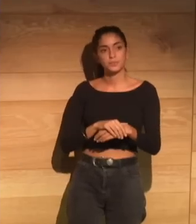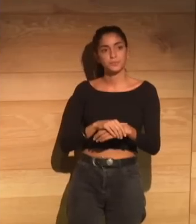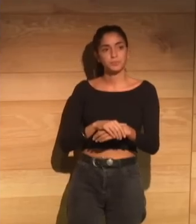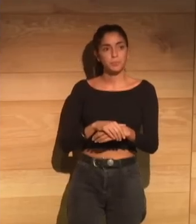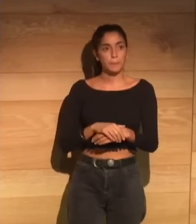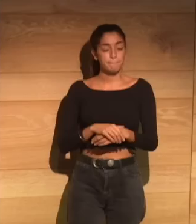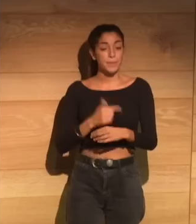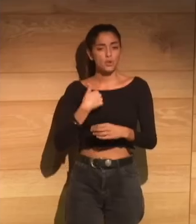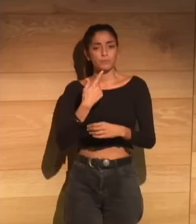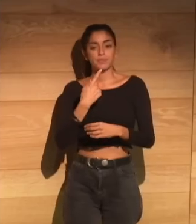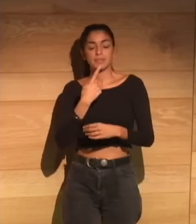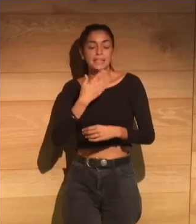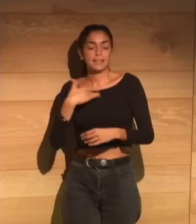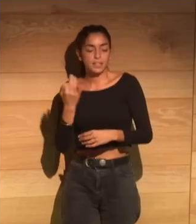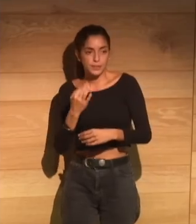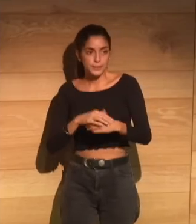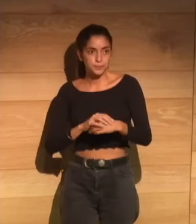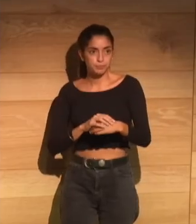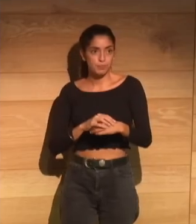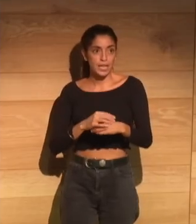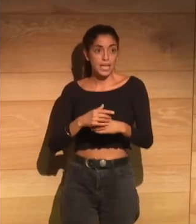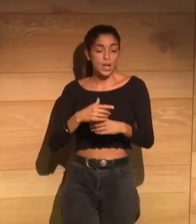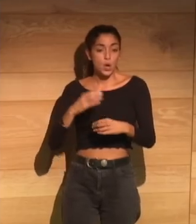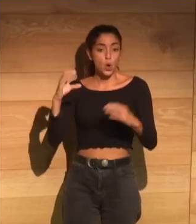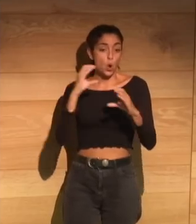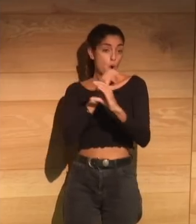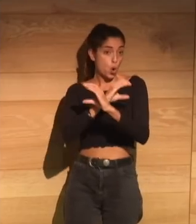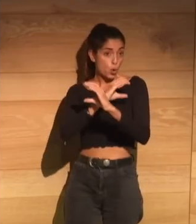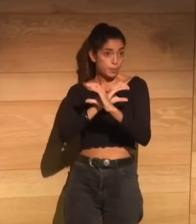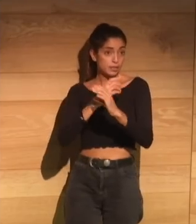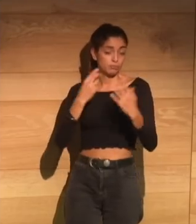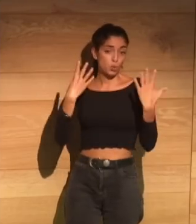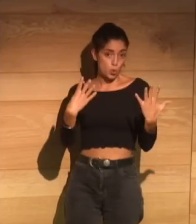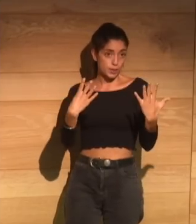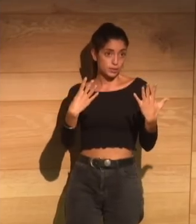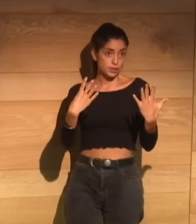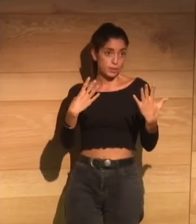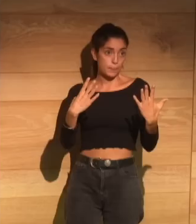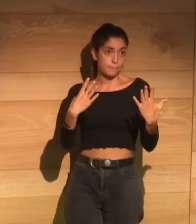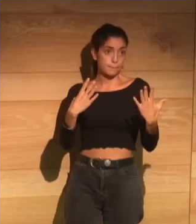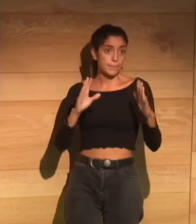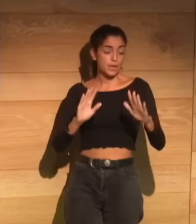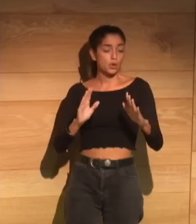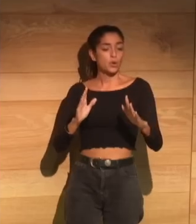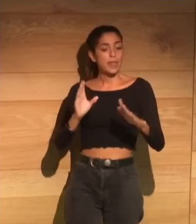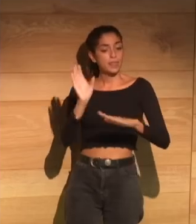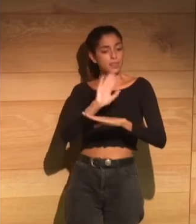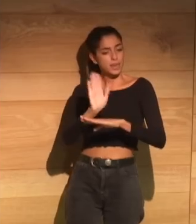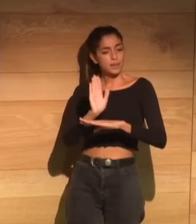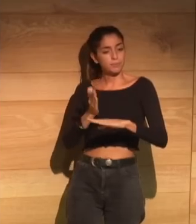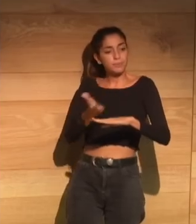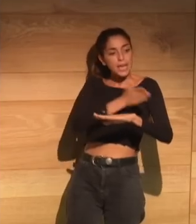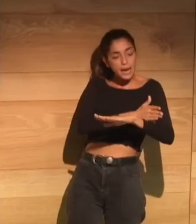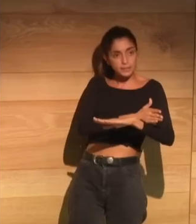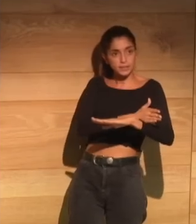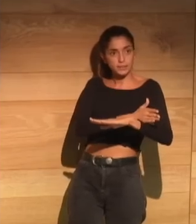Lo que quería decir es que, aunque al cómic lo llamemos el noveno, es anterior al cine, indiscutiblemente. Uh-huh. El cómic es anterior al cine,